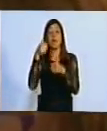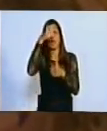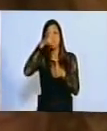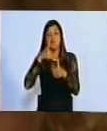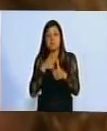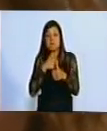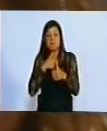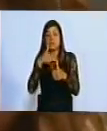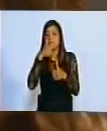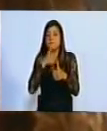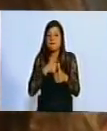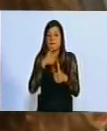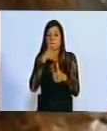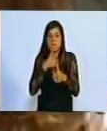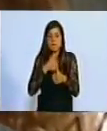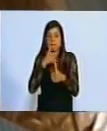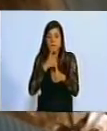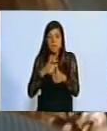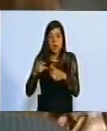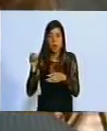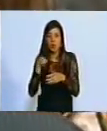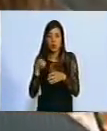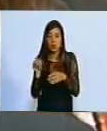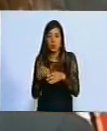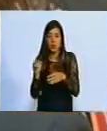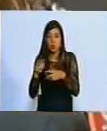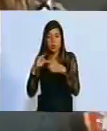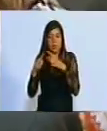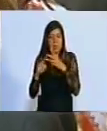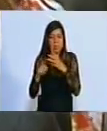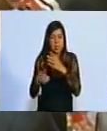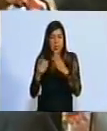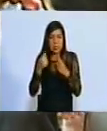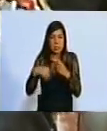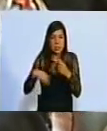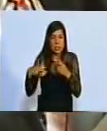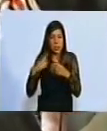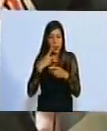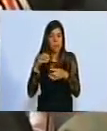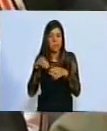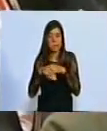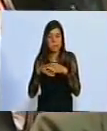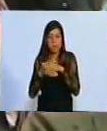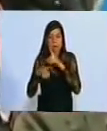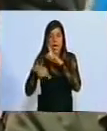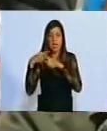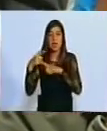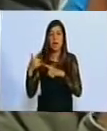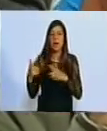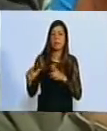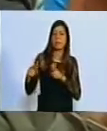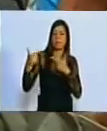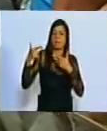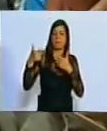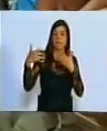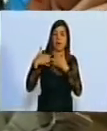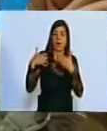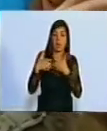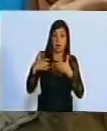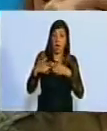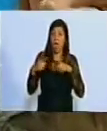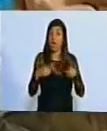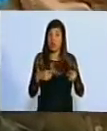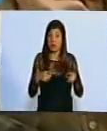fue acumular los recursos y prepararse para la contraofensiva en el proceso de emancipación. Y Guayana fue una